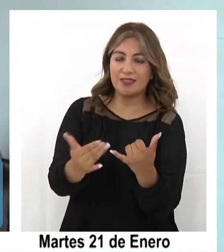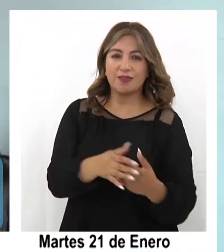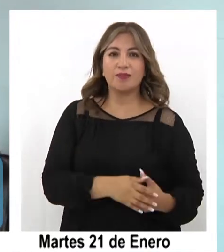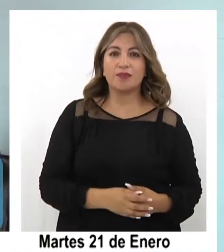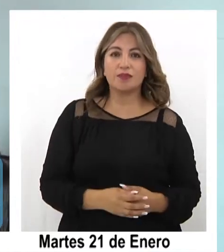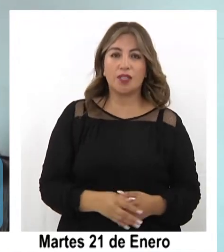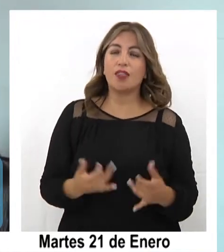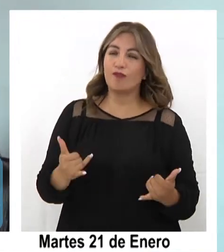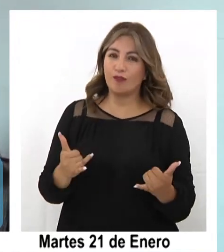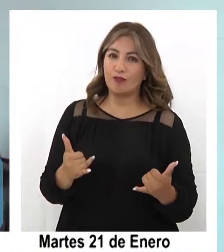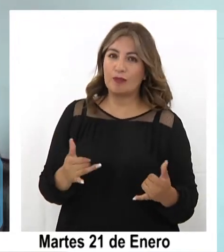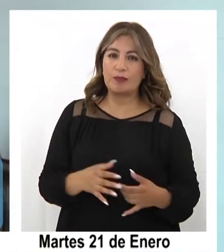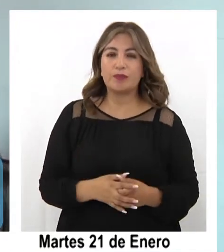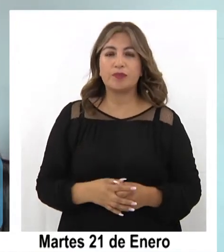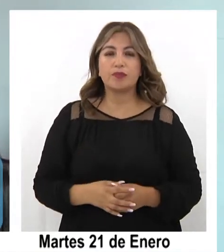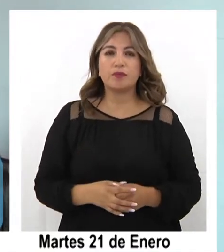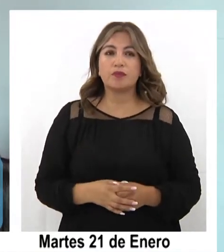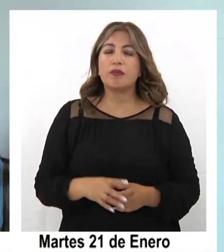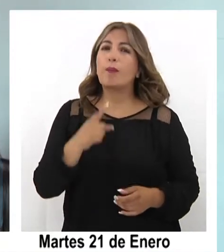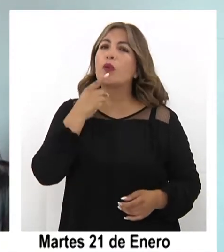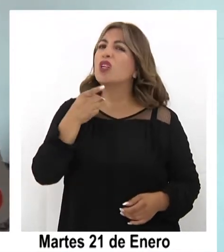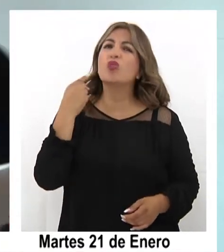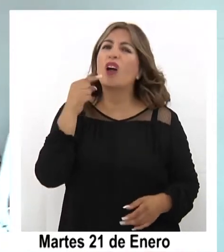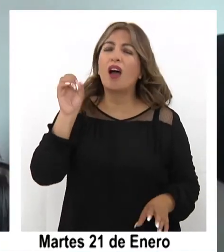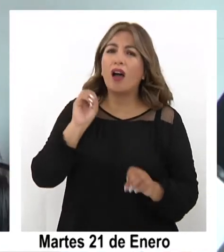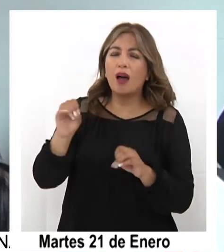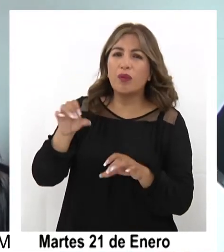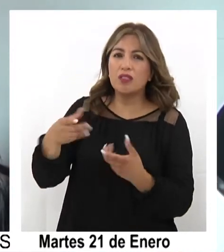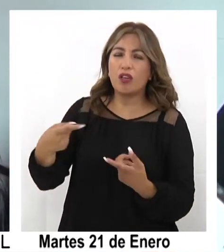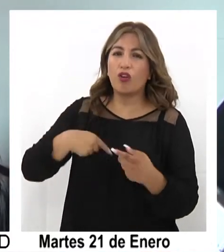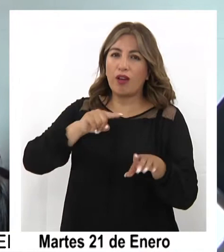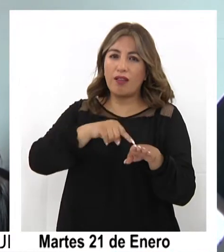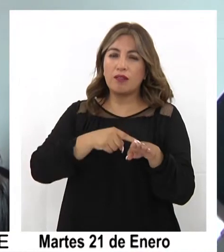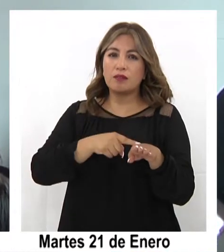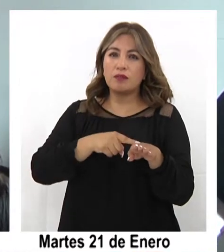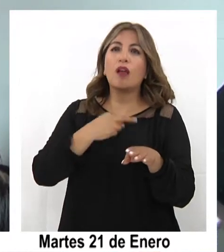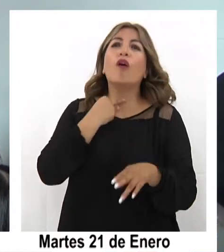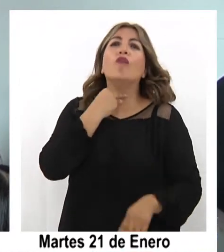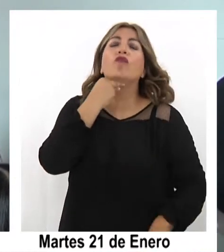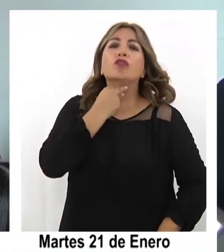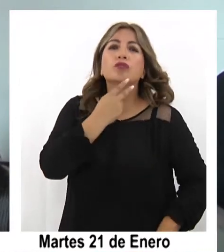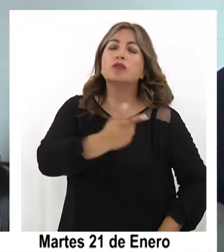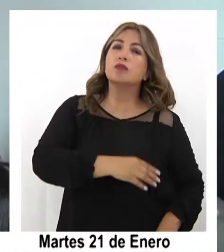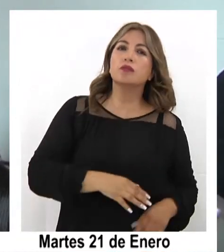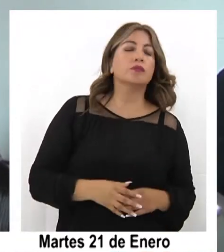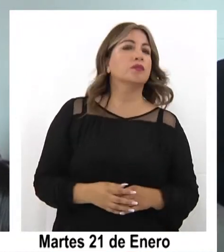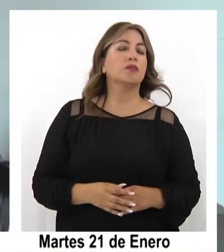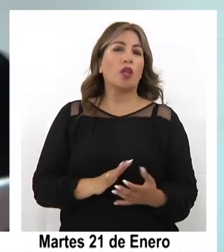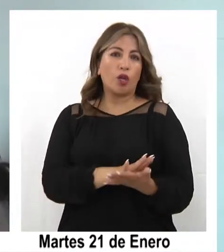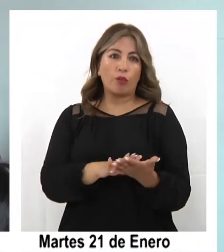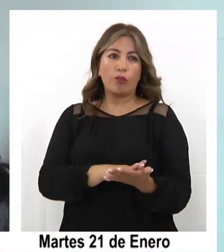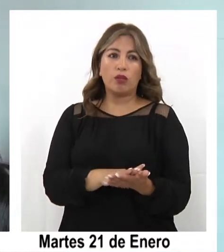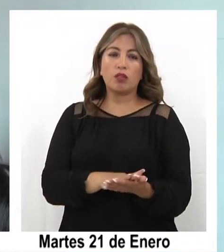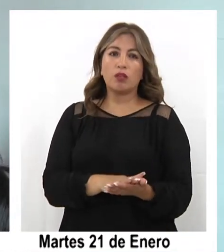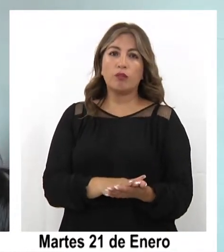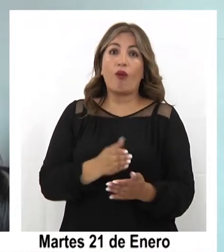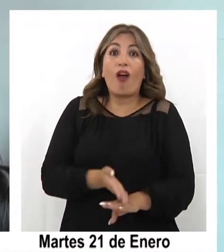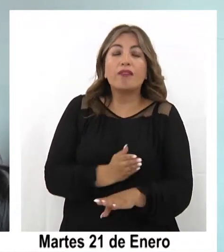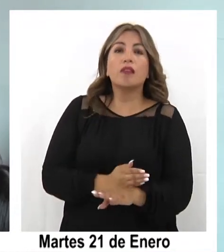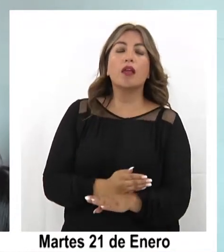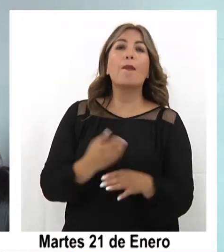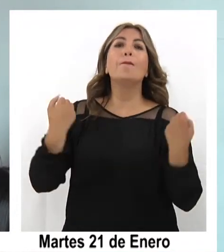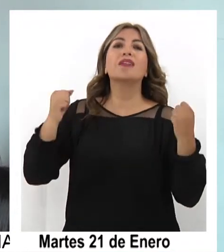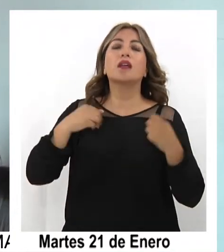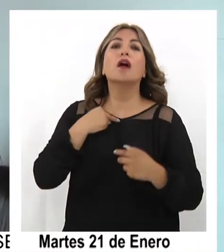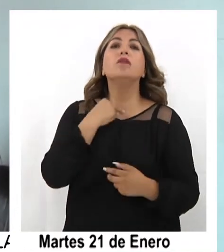Es muy divertido y se pasa bien también. ¿Qué lo que has aprendido en cuanto a las técnicas de vocales? Por ejemplo,